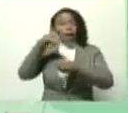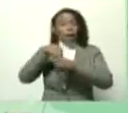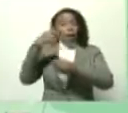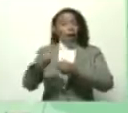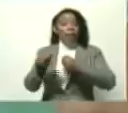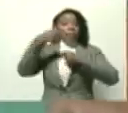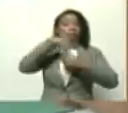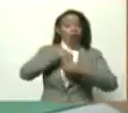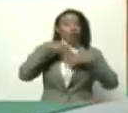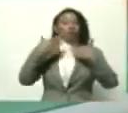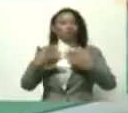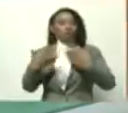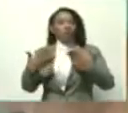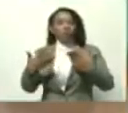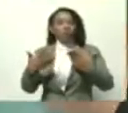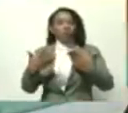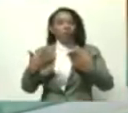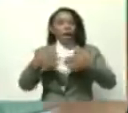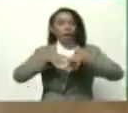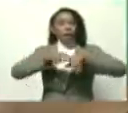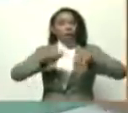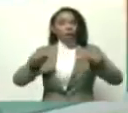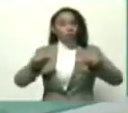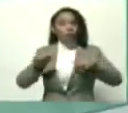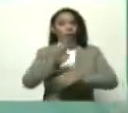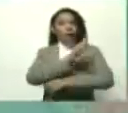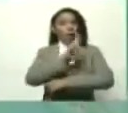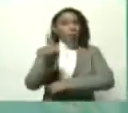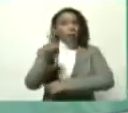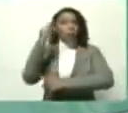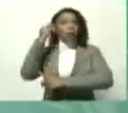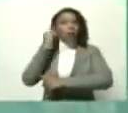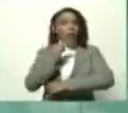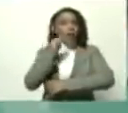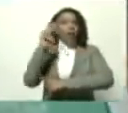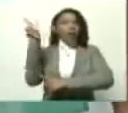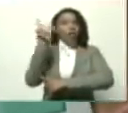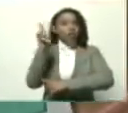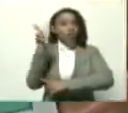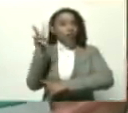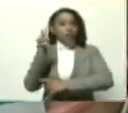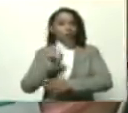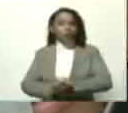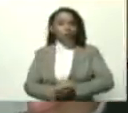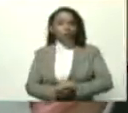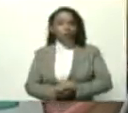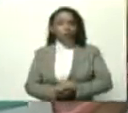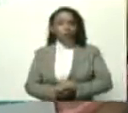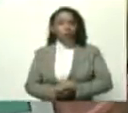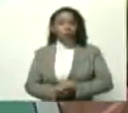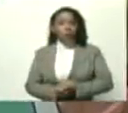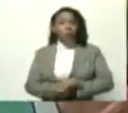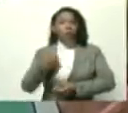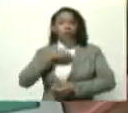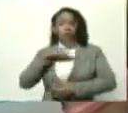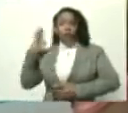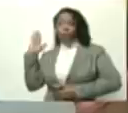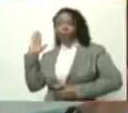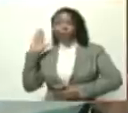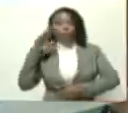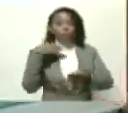interior del territorio de la República Bolivariana de Venezuela. Y hemos venido